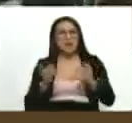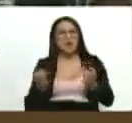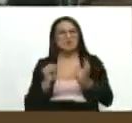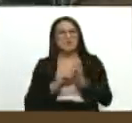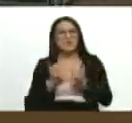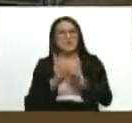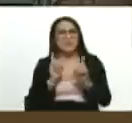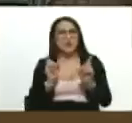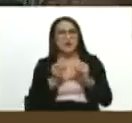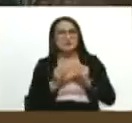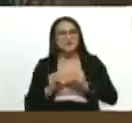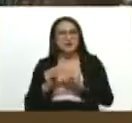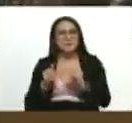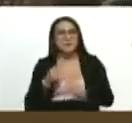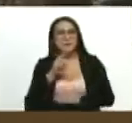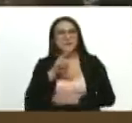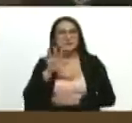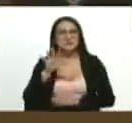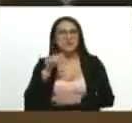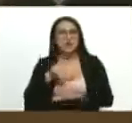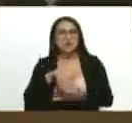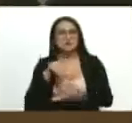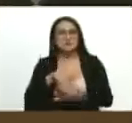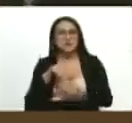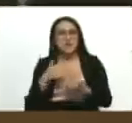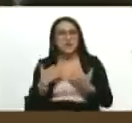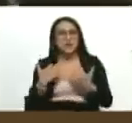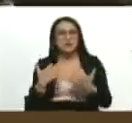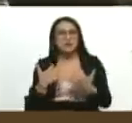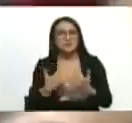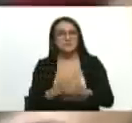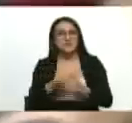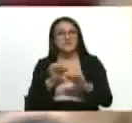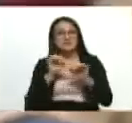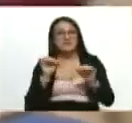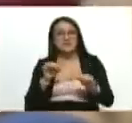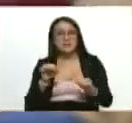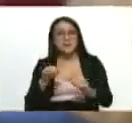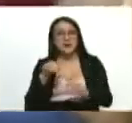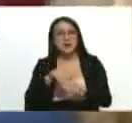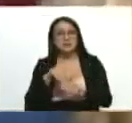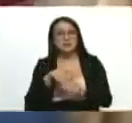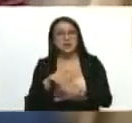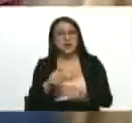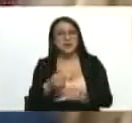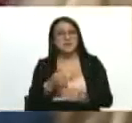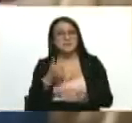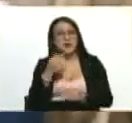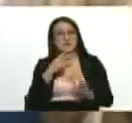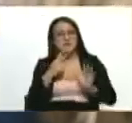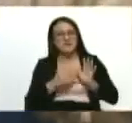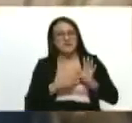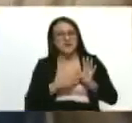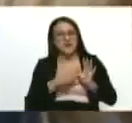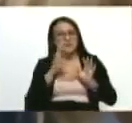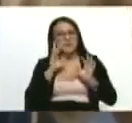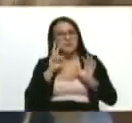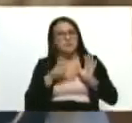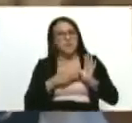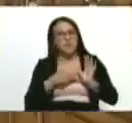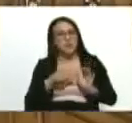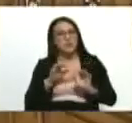democracia. Más de 25 elecciones, con el sistema electoral más transparente e impecable del mundo.